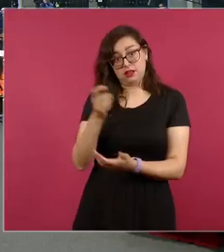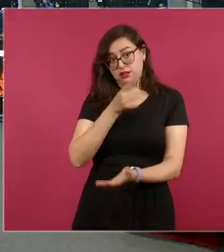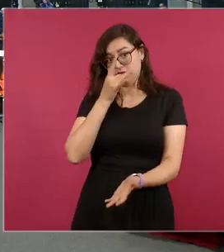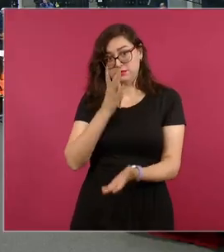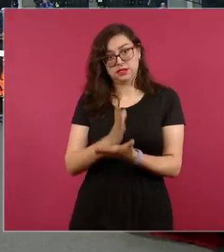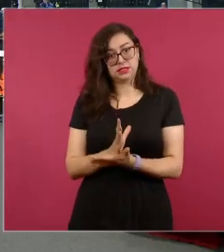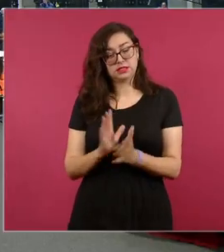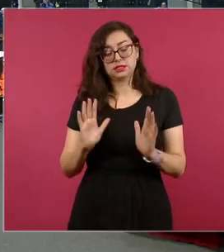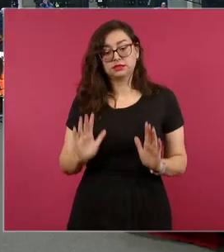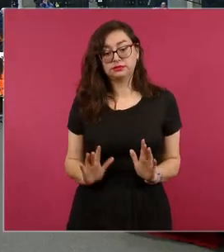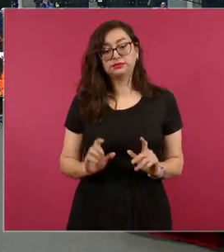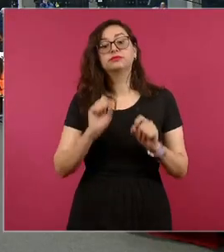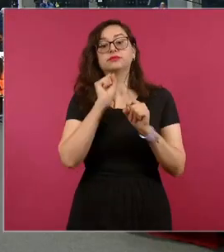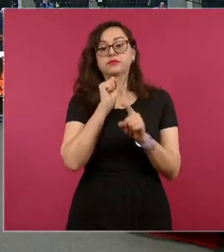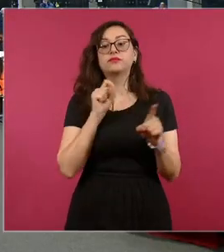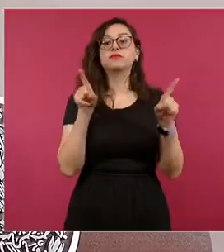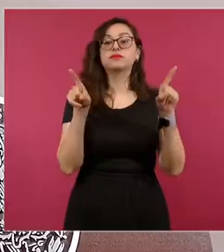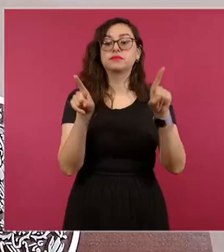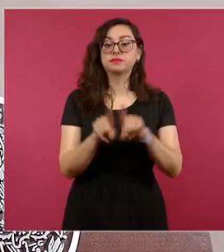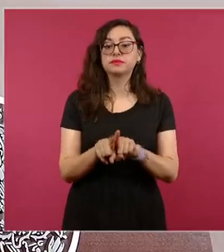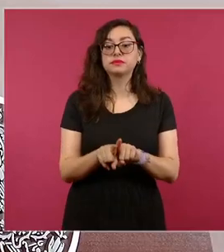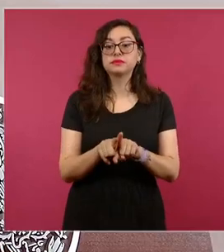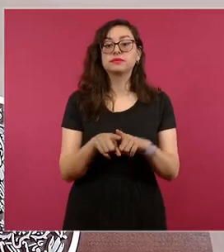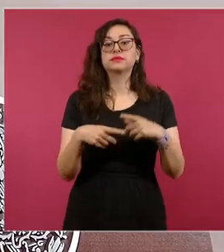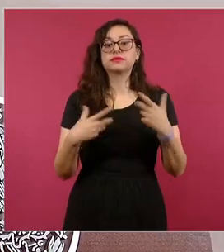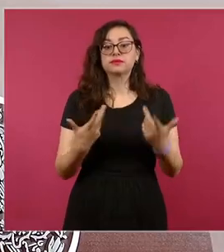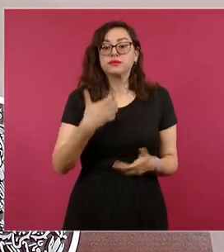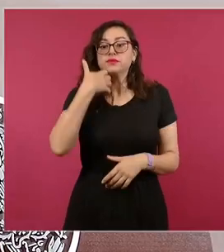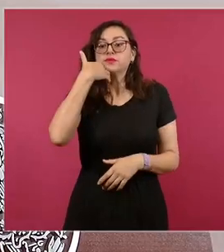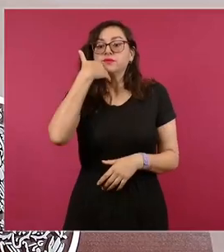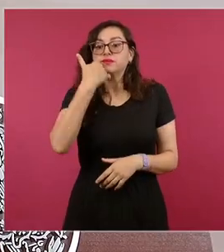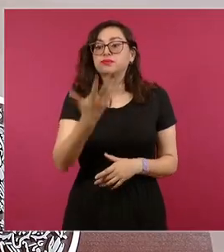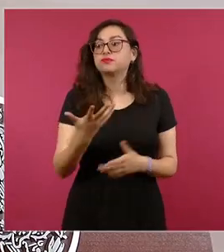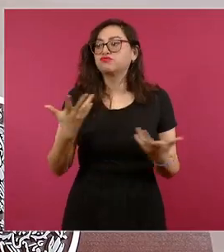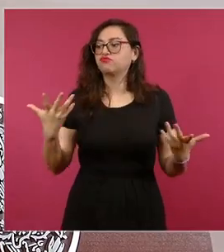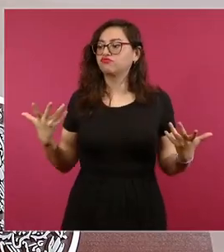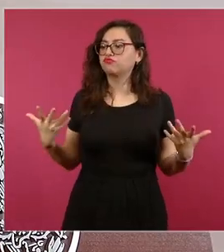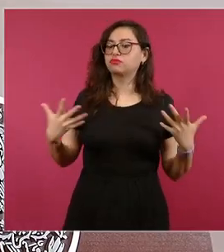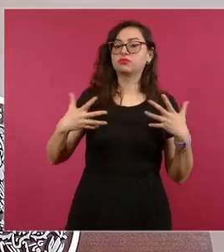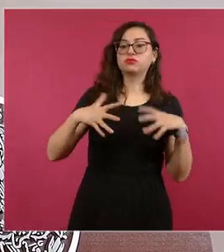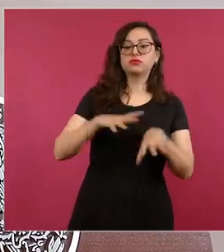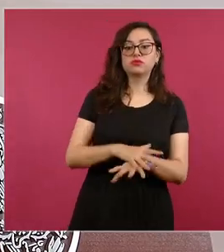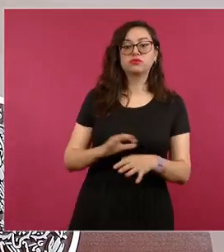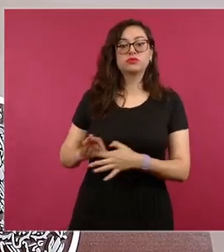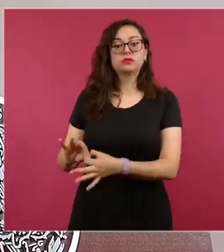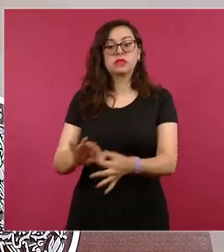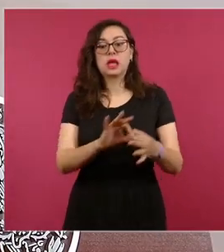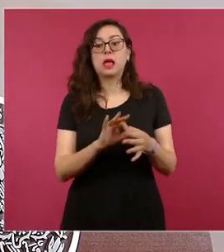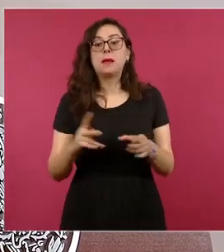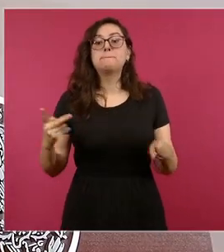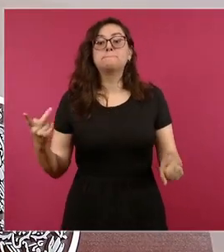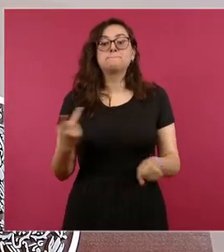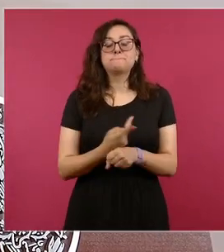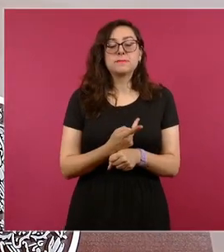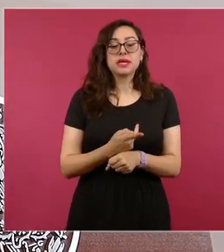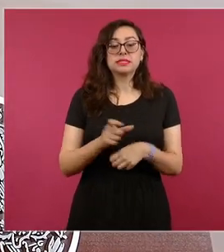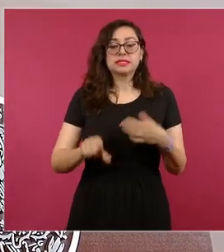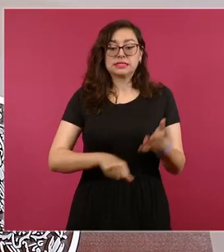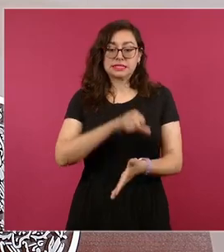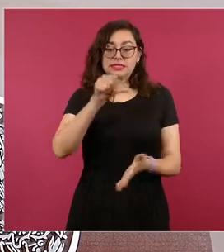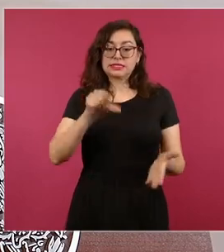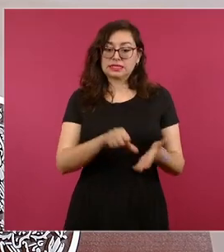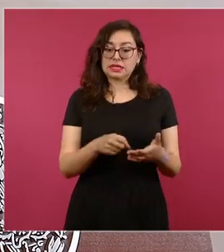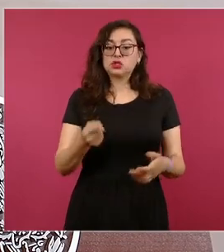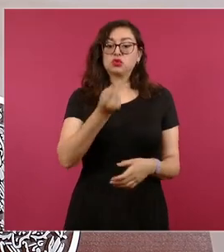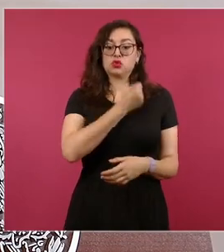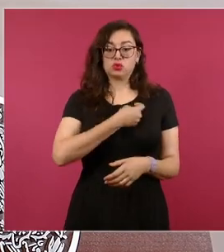esfuerzo ya desde hace tiempo de integración del sector, porque en muchas de estas centros de salud que,